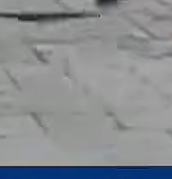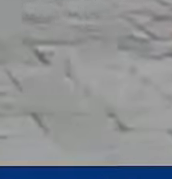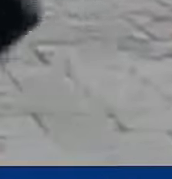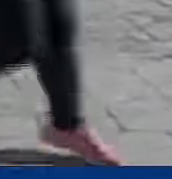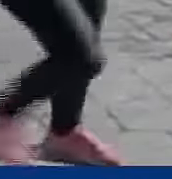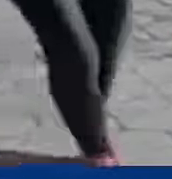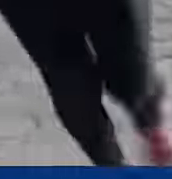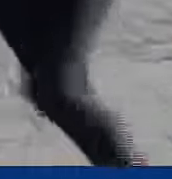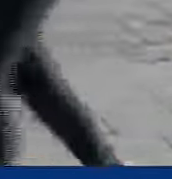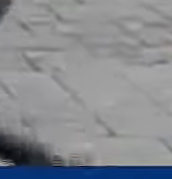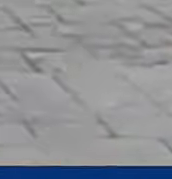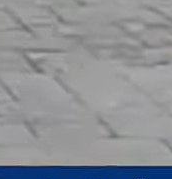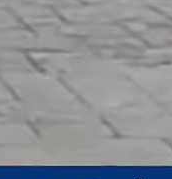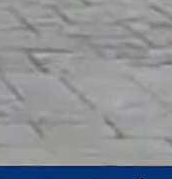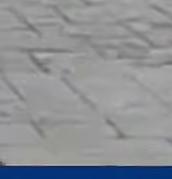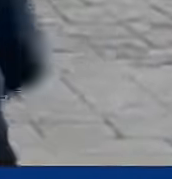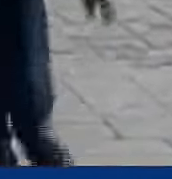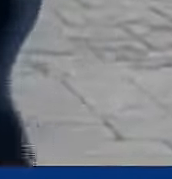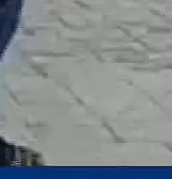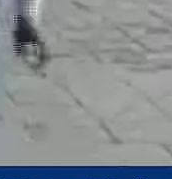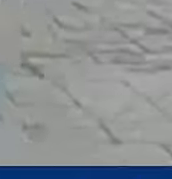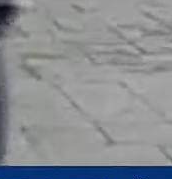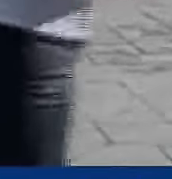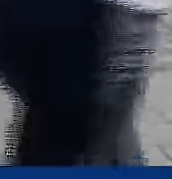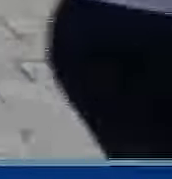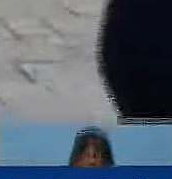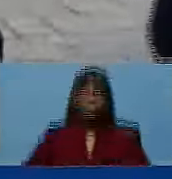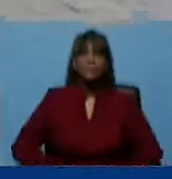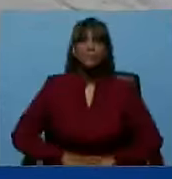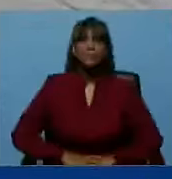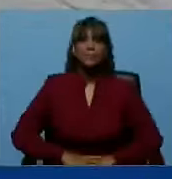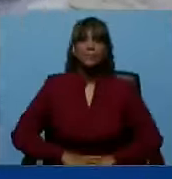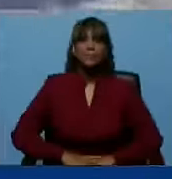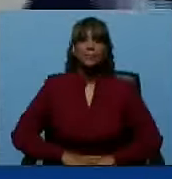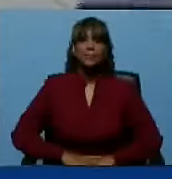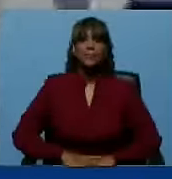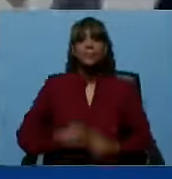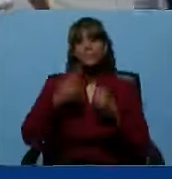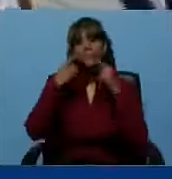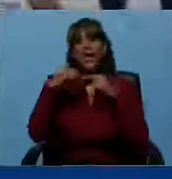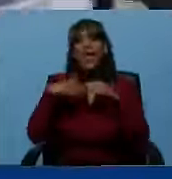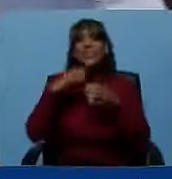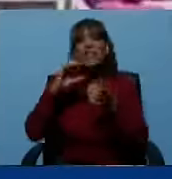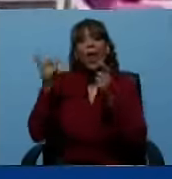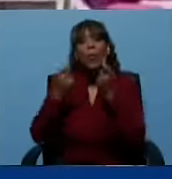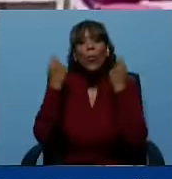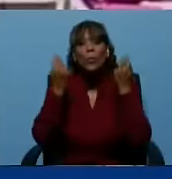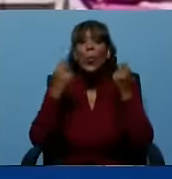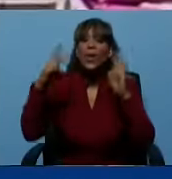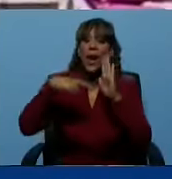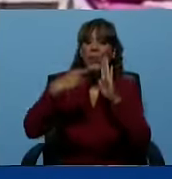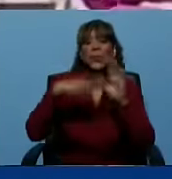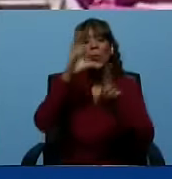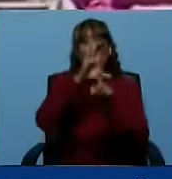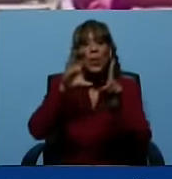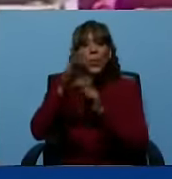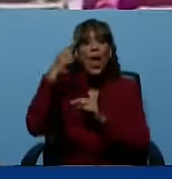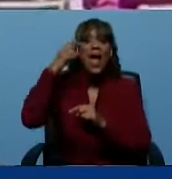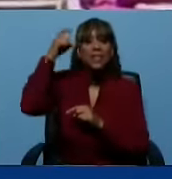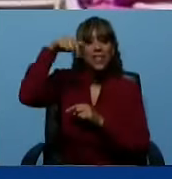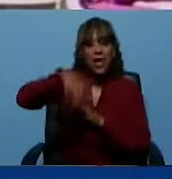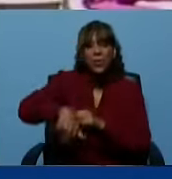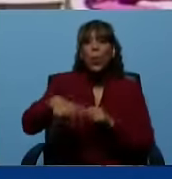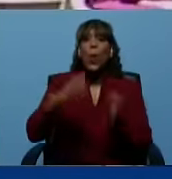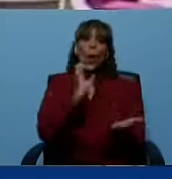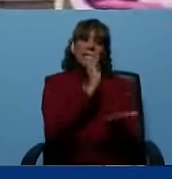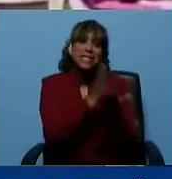por todo nuestro estado Monagas, en sus 44 parroquias, llevándoles jornadas deportivas, recreativas, culturales,